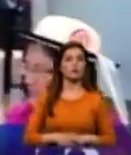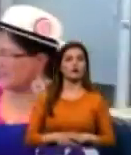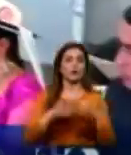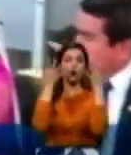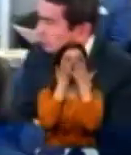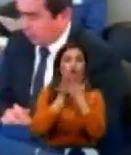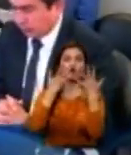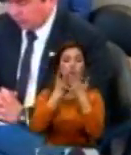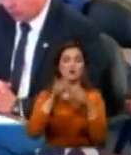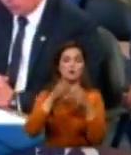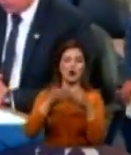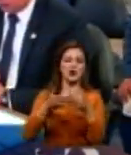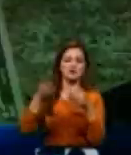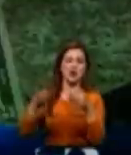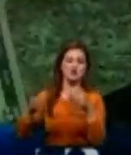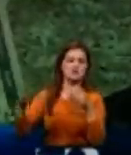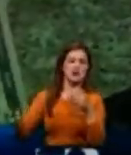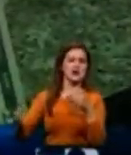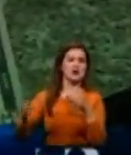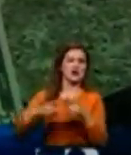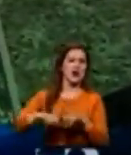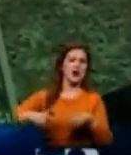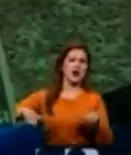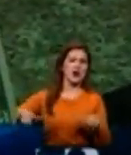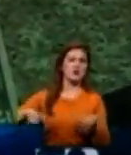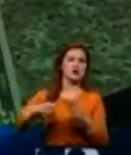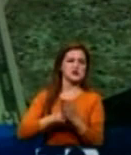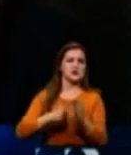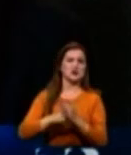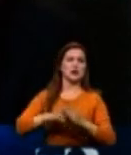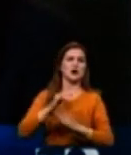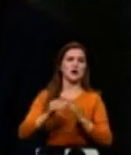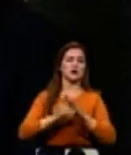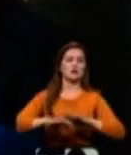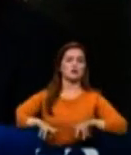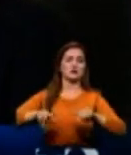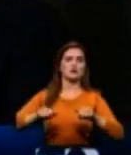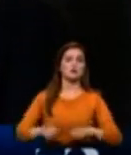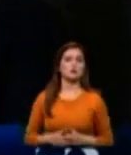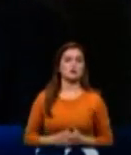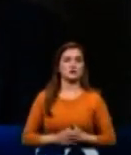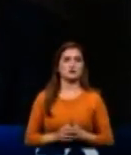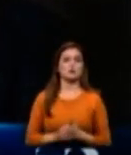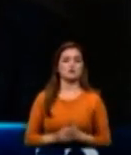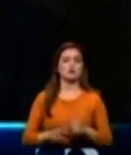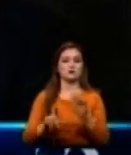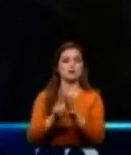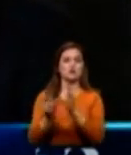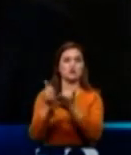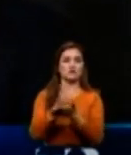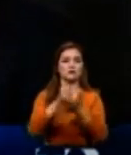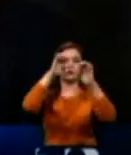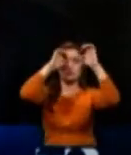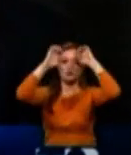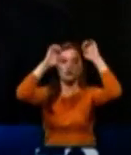y establecía plazos muy largos para combatir los actos de corrupción, dijo Pesantes. No era una ley que por sí nos ayudaba a esta